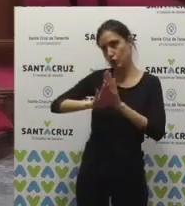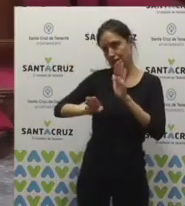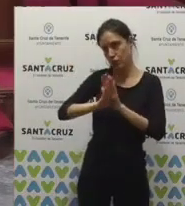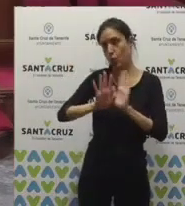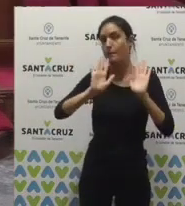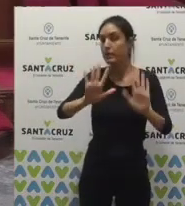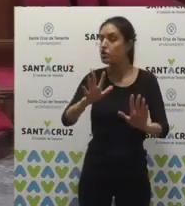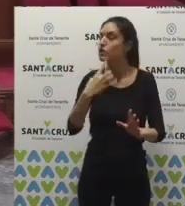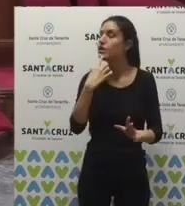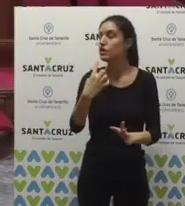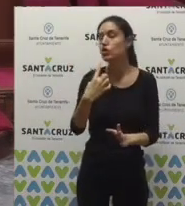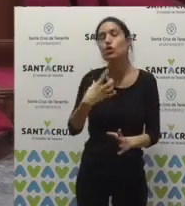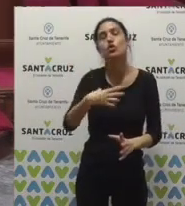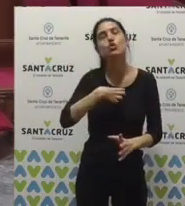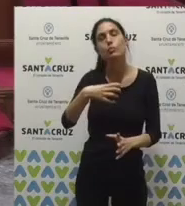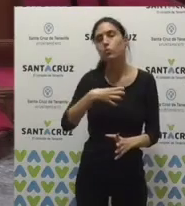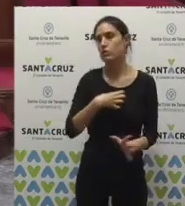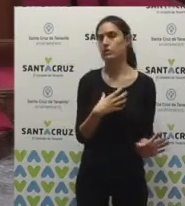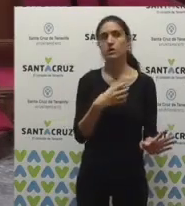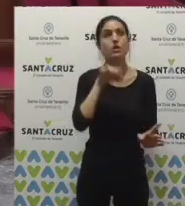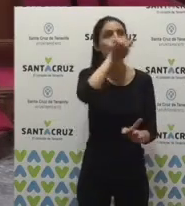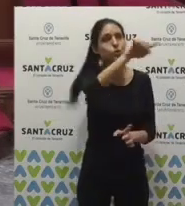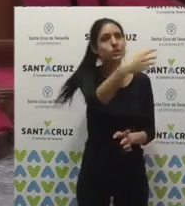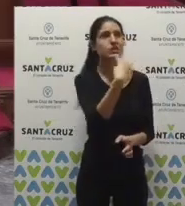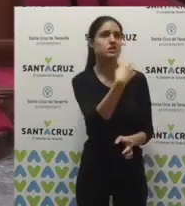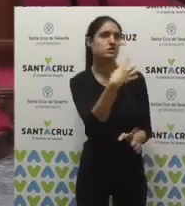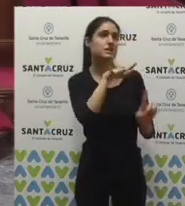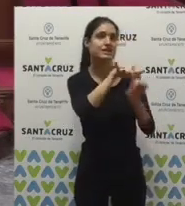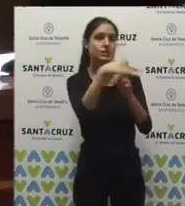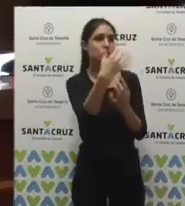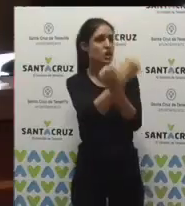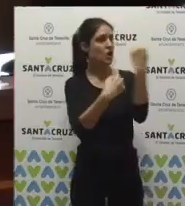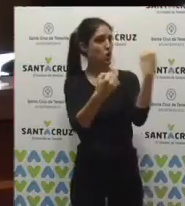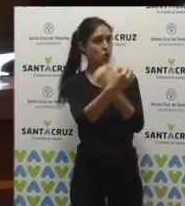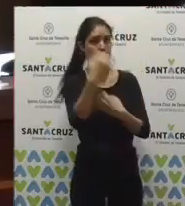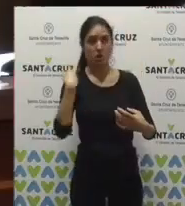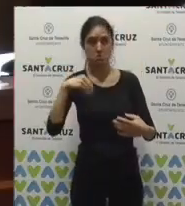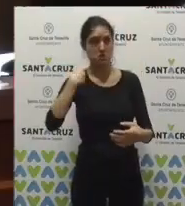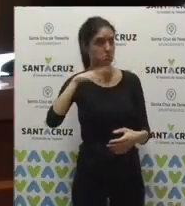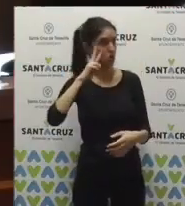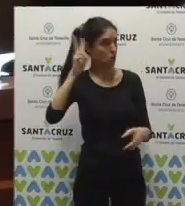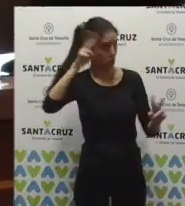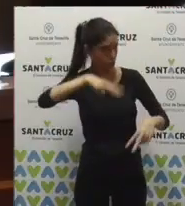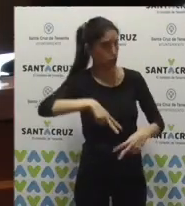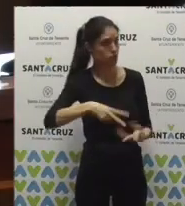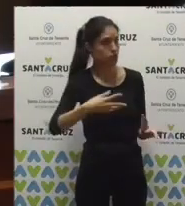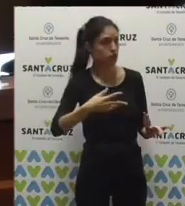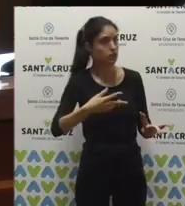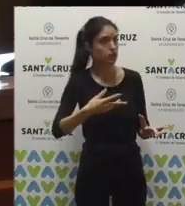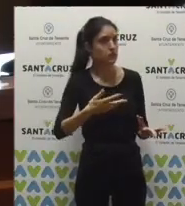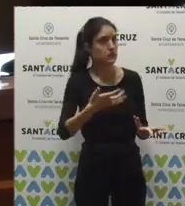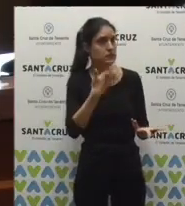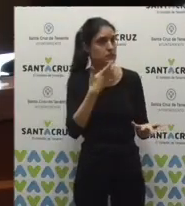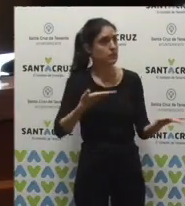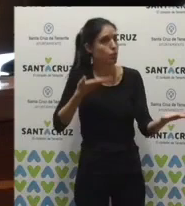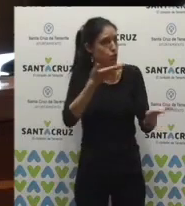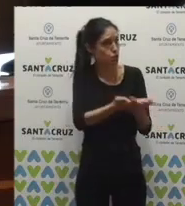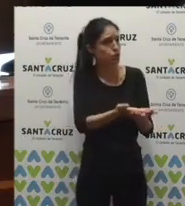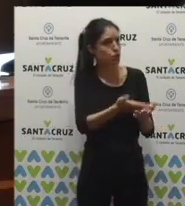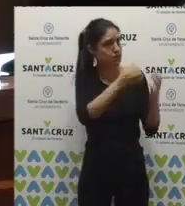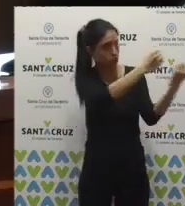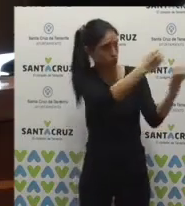ser es que usted reconozca un escenario económico como el que ha reconocido cuando cuando tiene una moción institucional aprobada